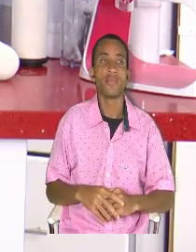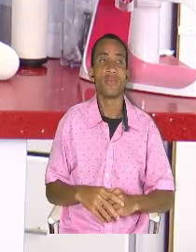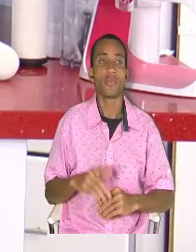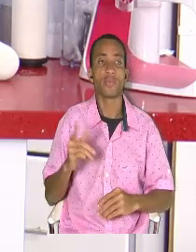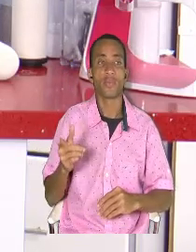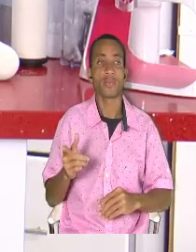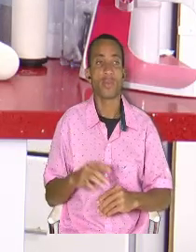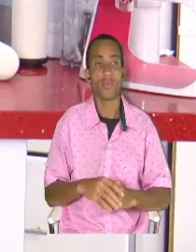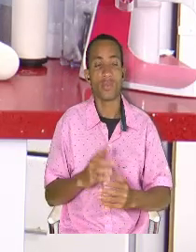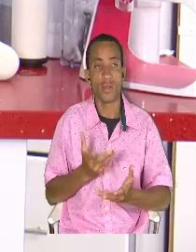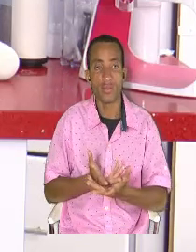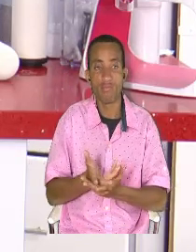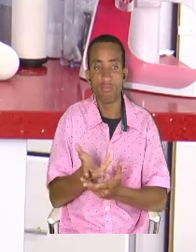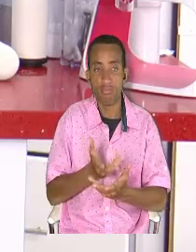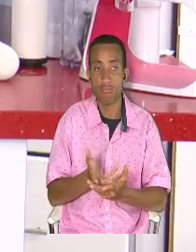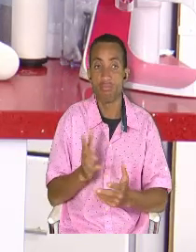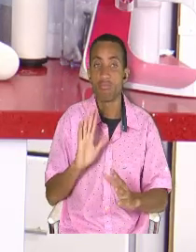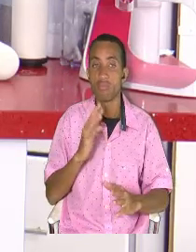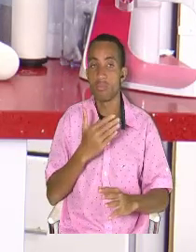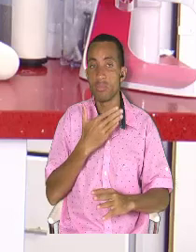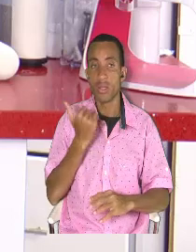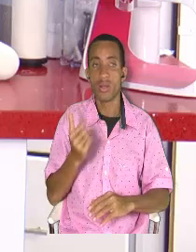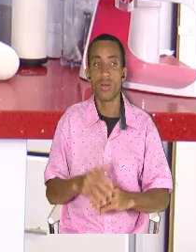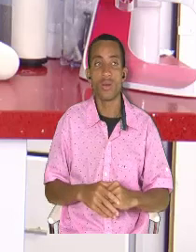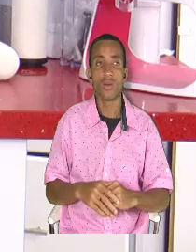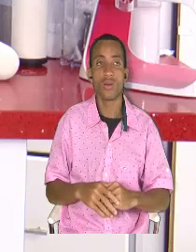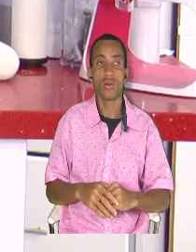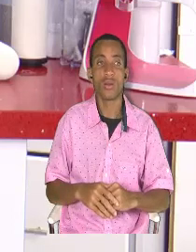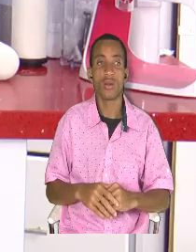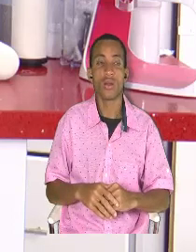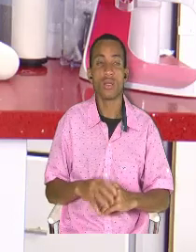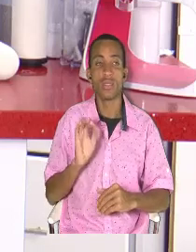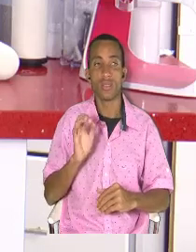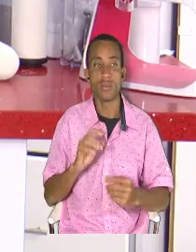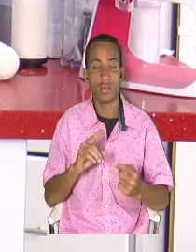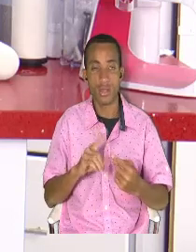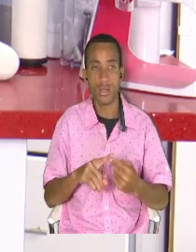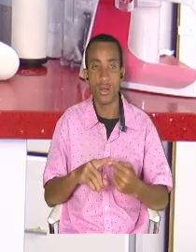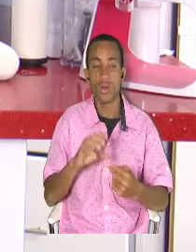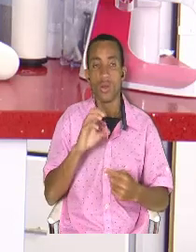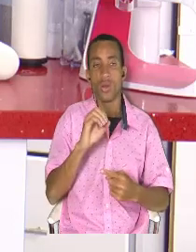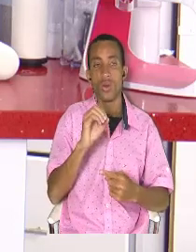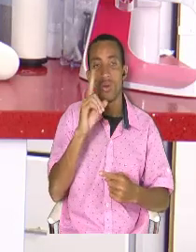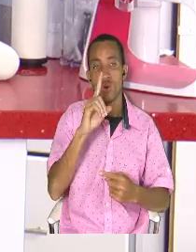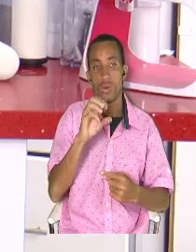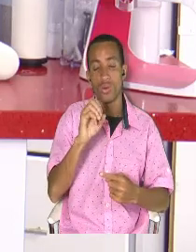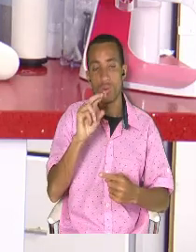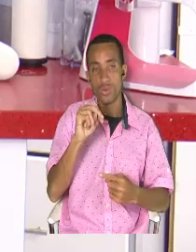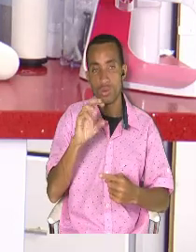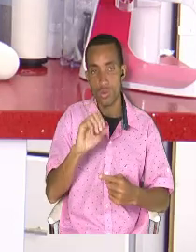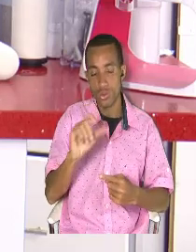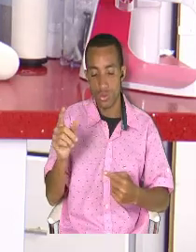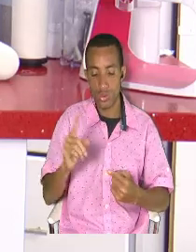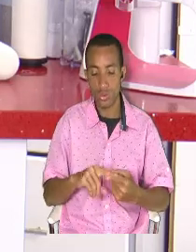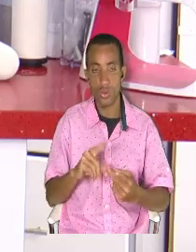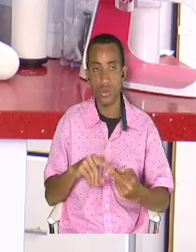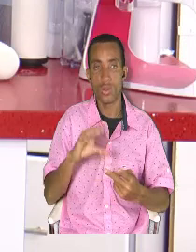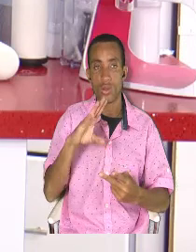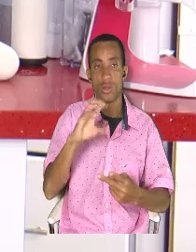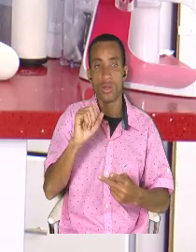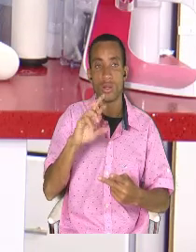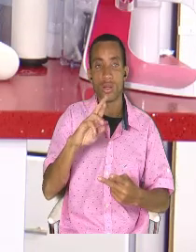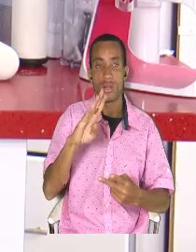uno recomienda cuando llega un cliente es el filtro que viene a base de ozono, que viene con la piedra de cerámica, con carbón activado. Ese es el mejor